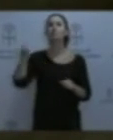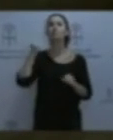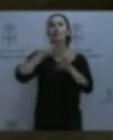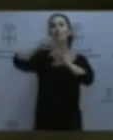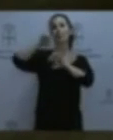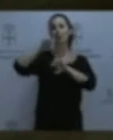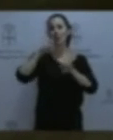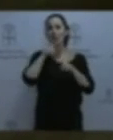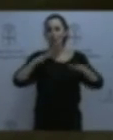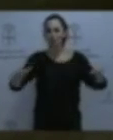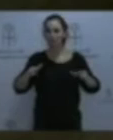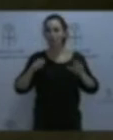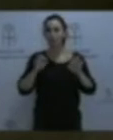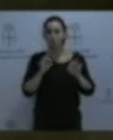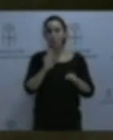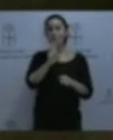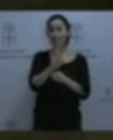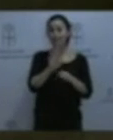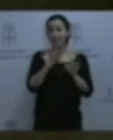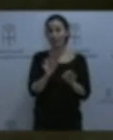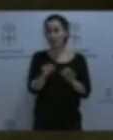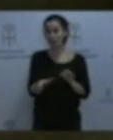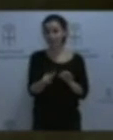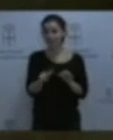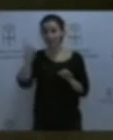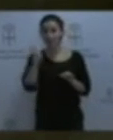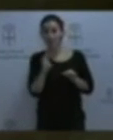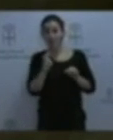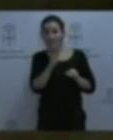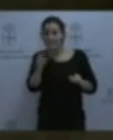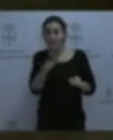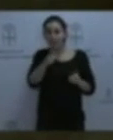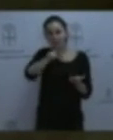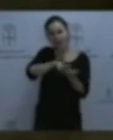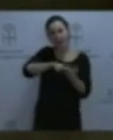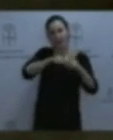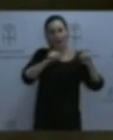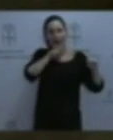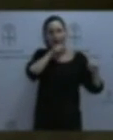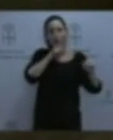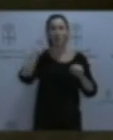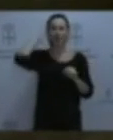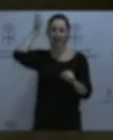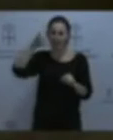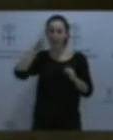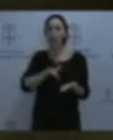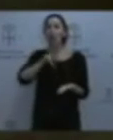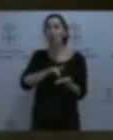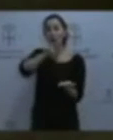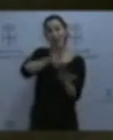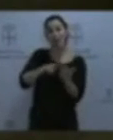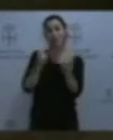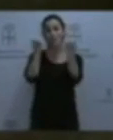que el asturiano se presente como un dialecto del castellano, utilizando el discurso de los dialectos históricos del latín que no pudieron llegar a lengua desde el